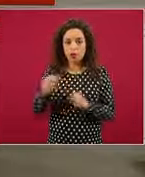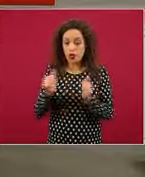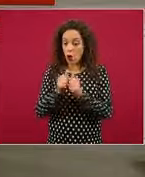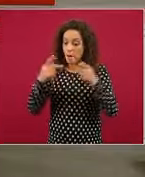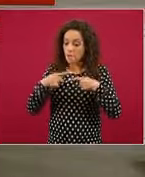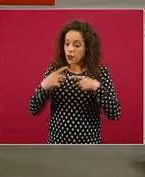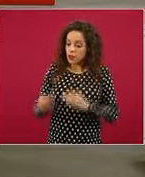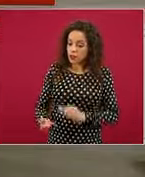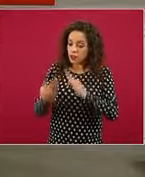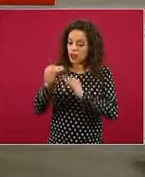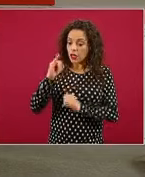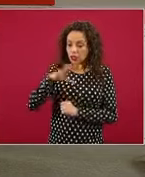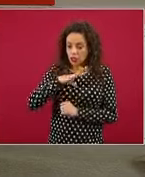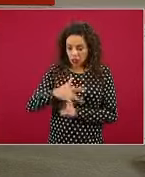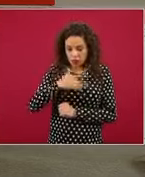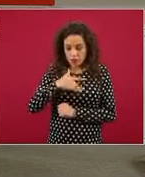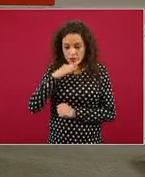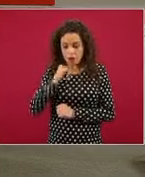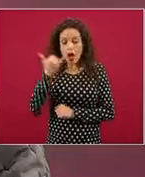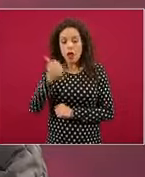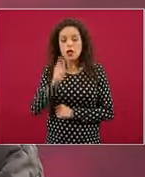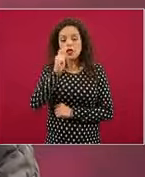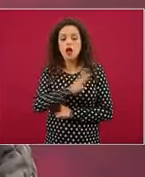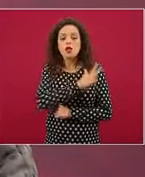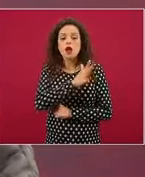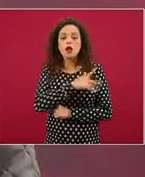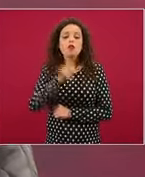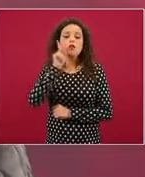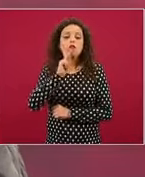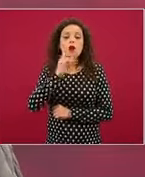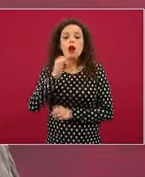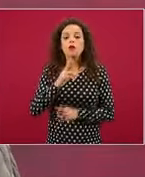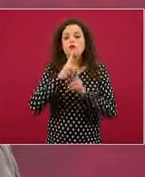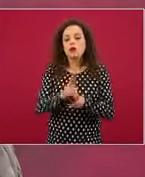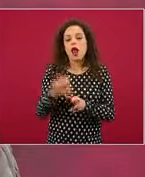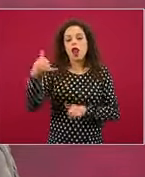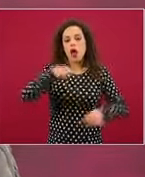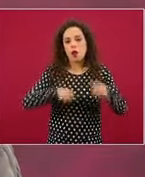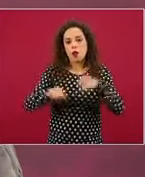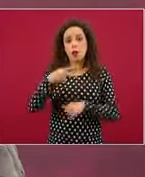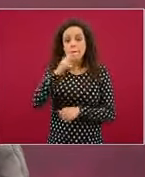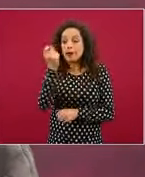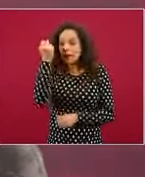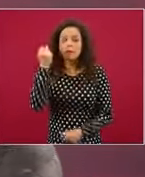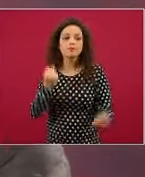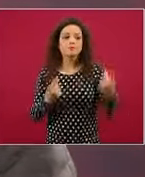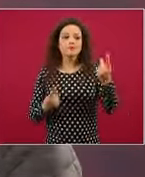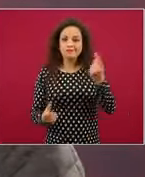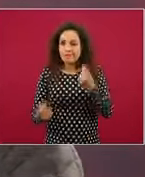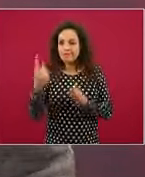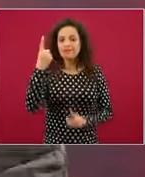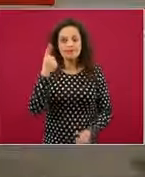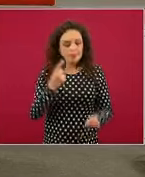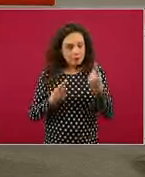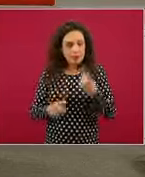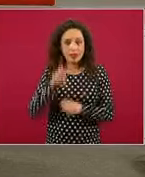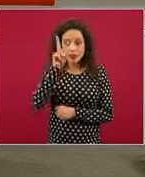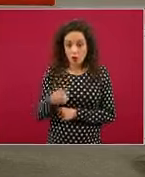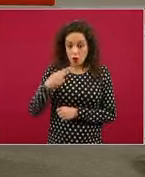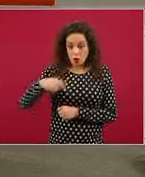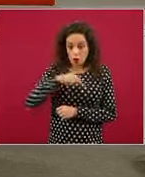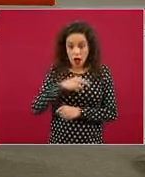la calidad de la toma de muestra y la calidad del resultado del laboratorio. Pero son casos esporádicos, insisto, no es un análisis que nosotros